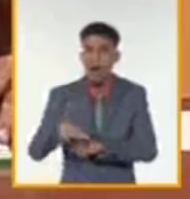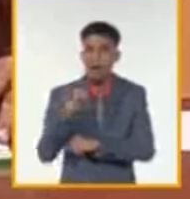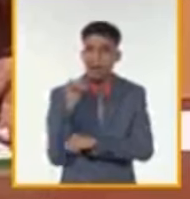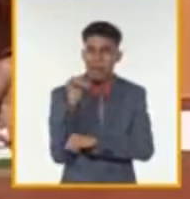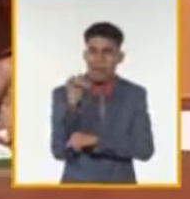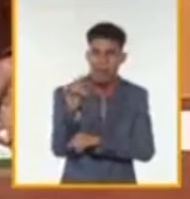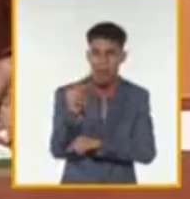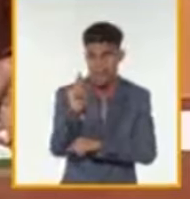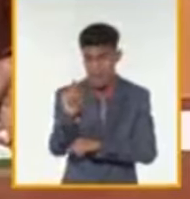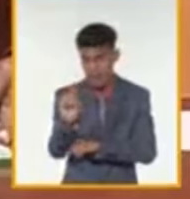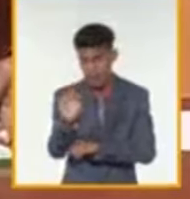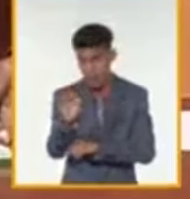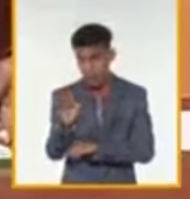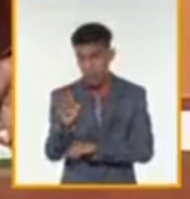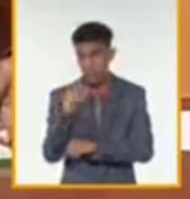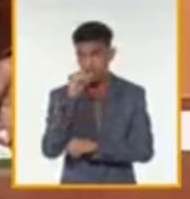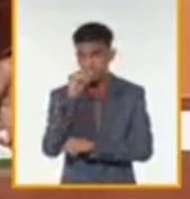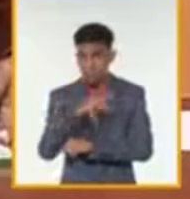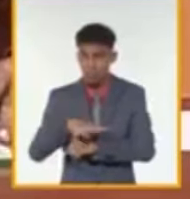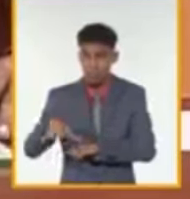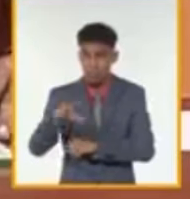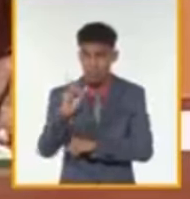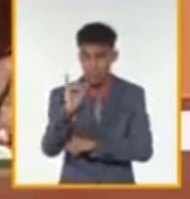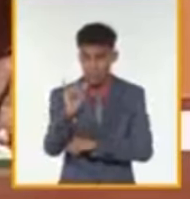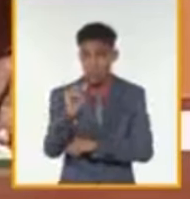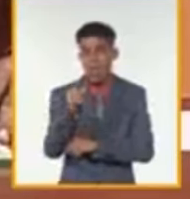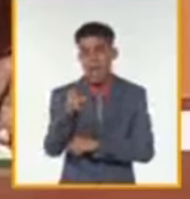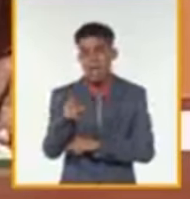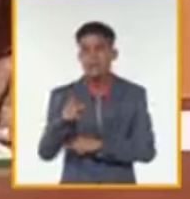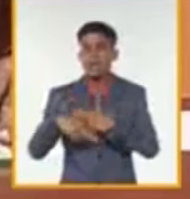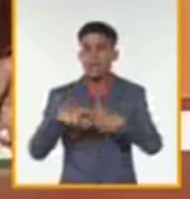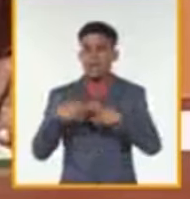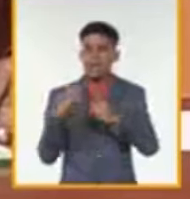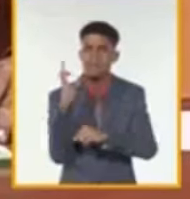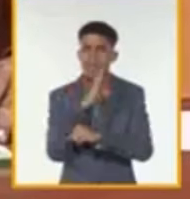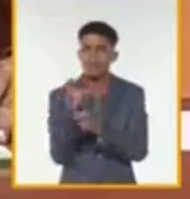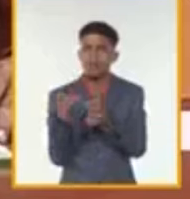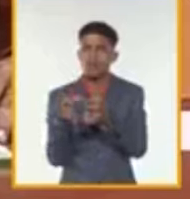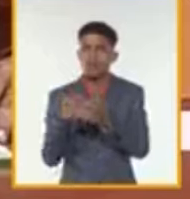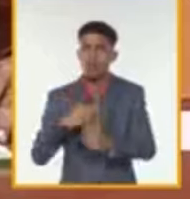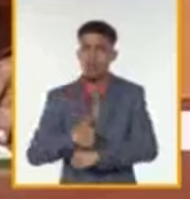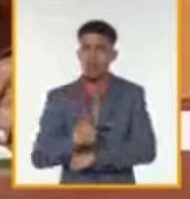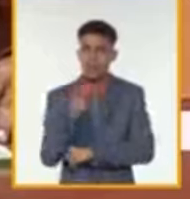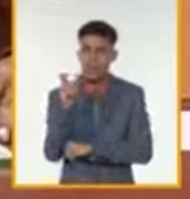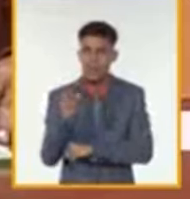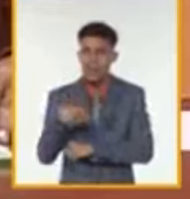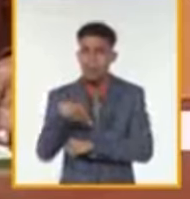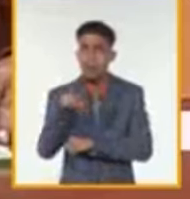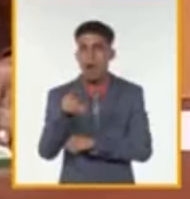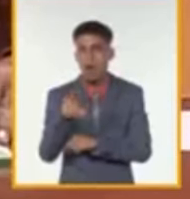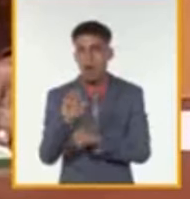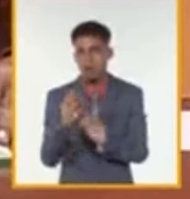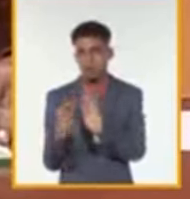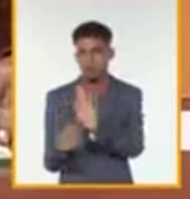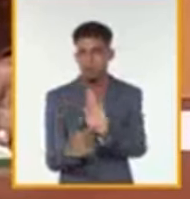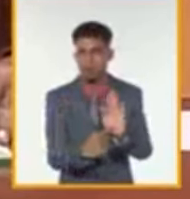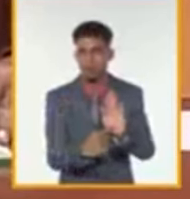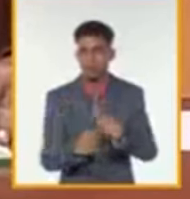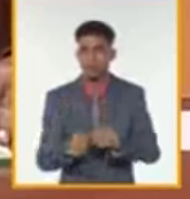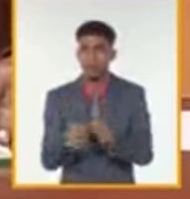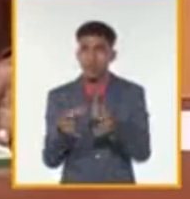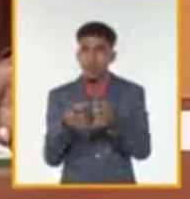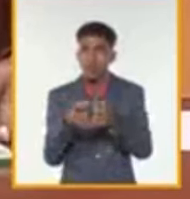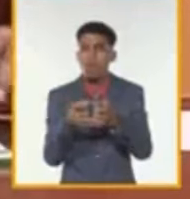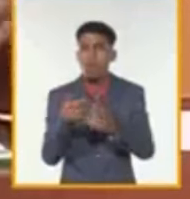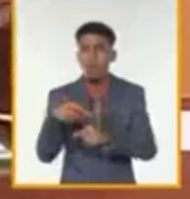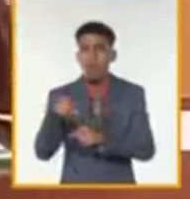Dance es una que lo venimos haciendo el año pasado que eh con un grupo de compañías latinoamericanas que vienen aá Santa Clara y van hasta las comunidades no